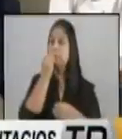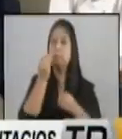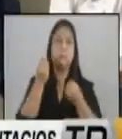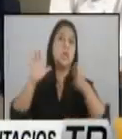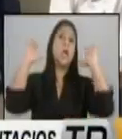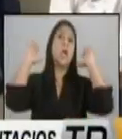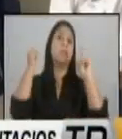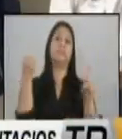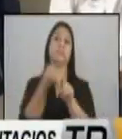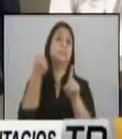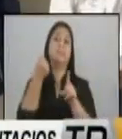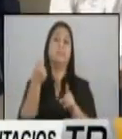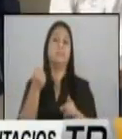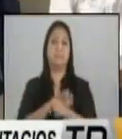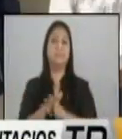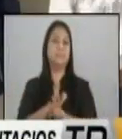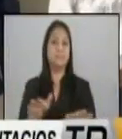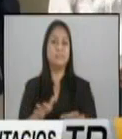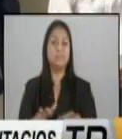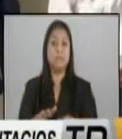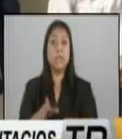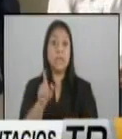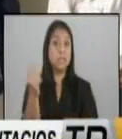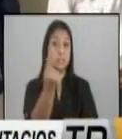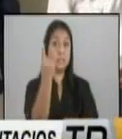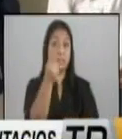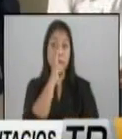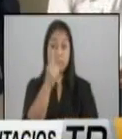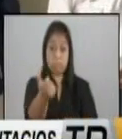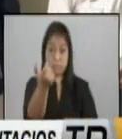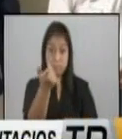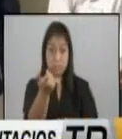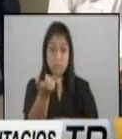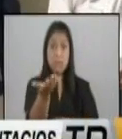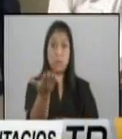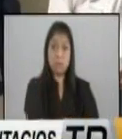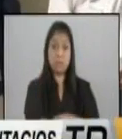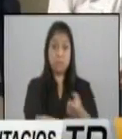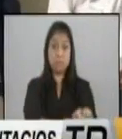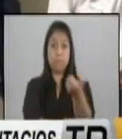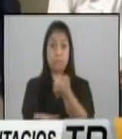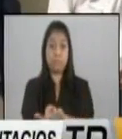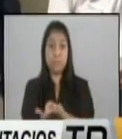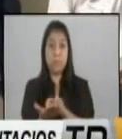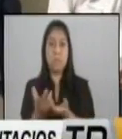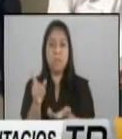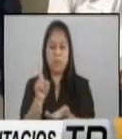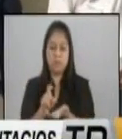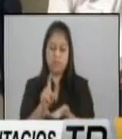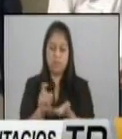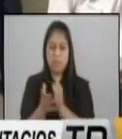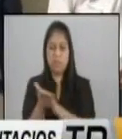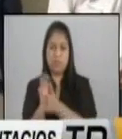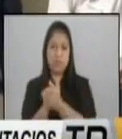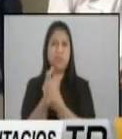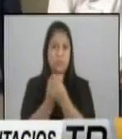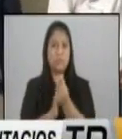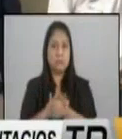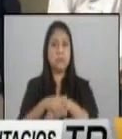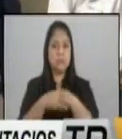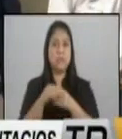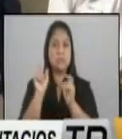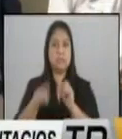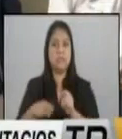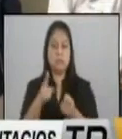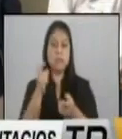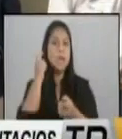dio. Es importante que cuando le den pisto a uno, por lo menos, aunque sea un poquito de gel, echarle un